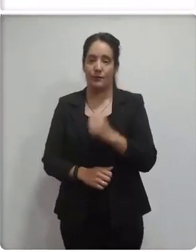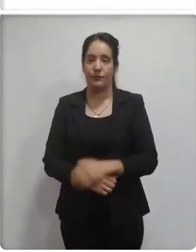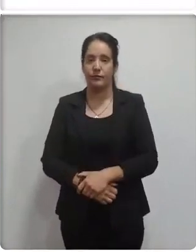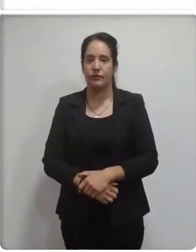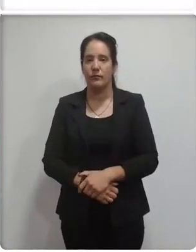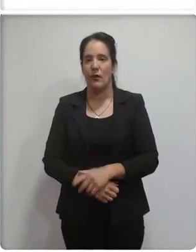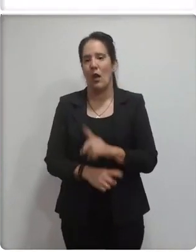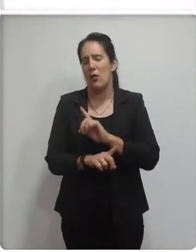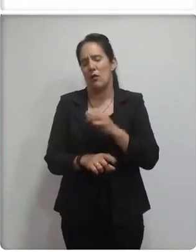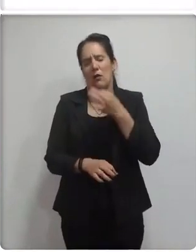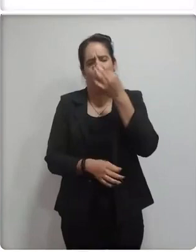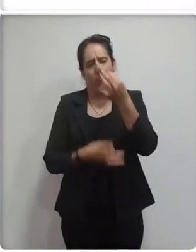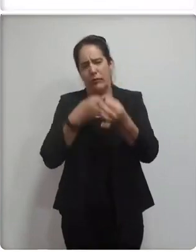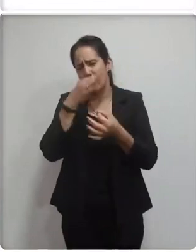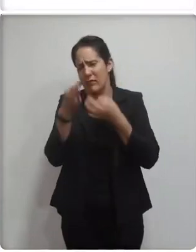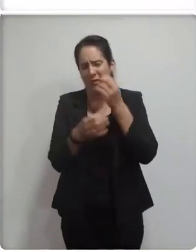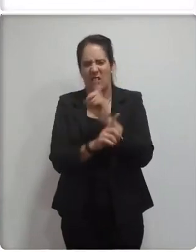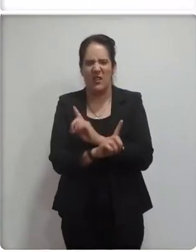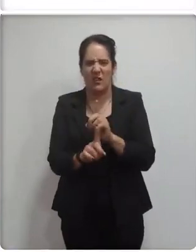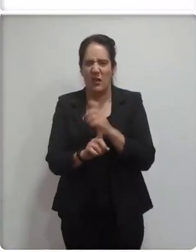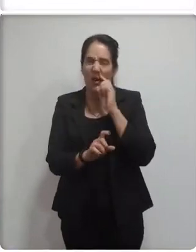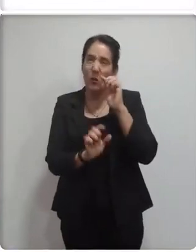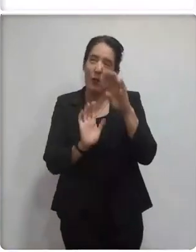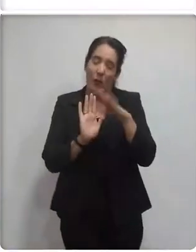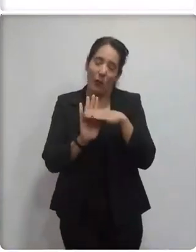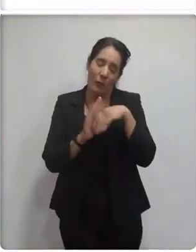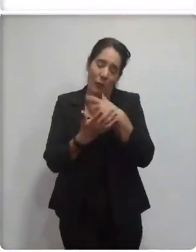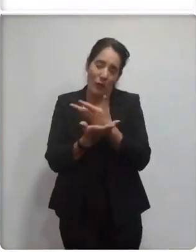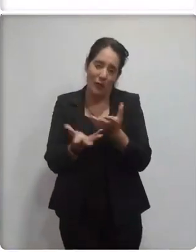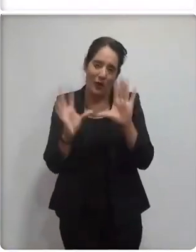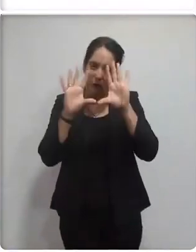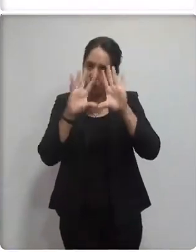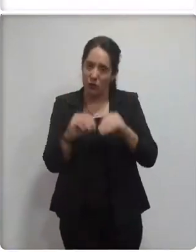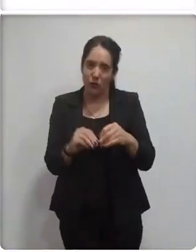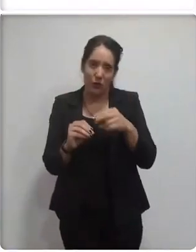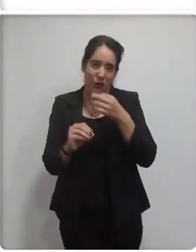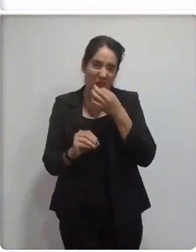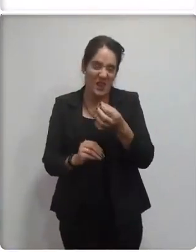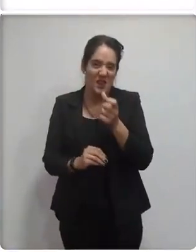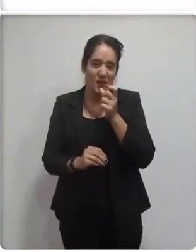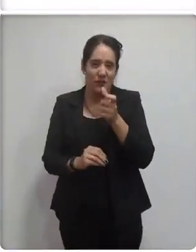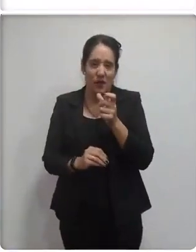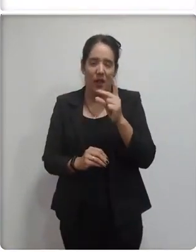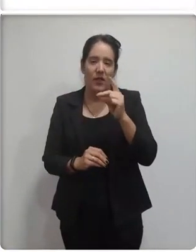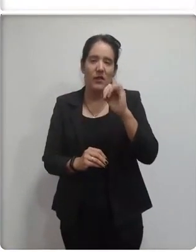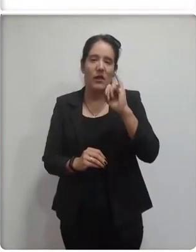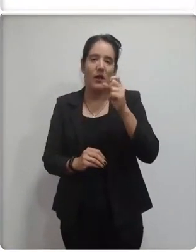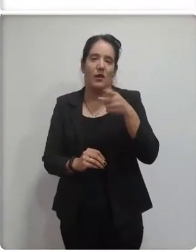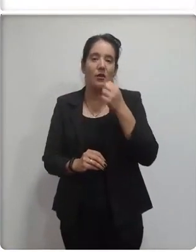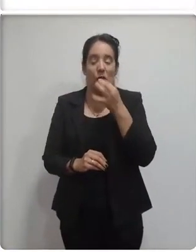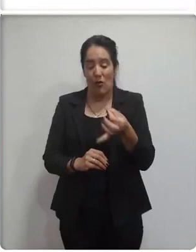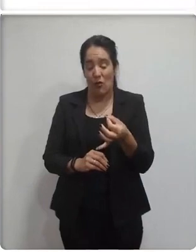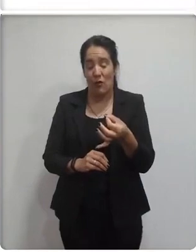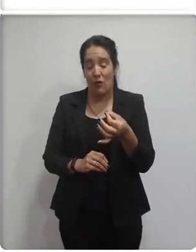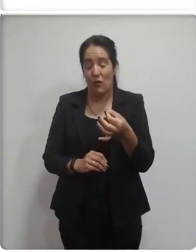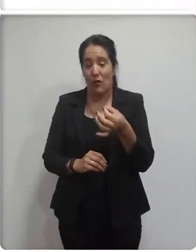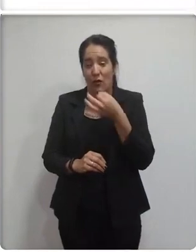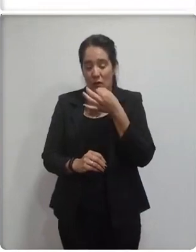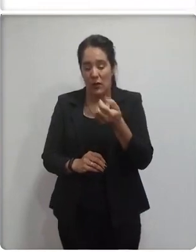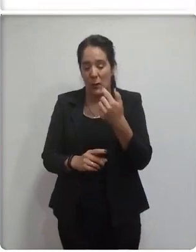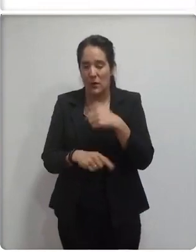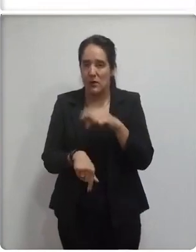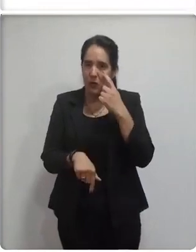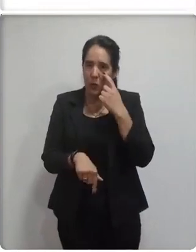No les voy a redactar ni a mostrar todo lo que implicó, lo que contiene el diagnóstico, pero sí a destacar las fortalezas que